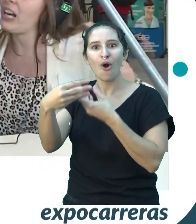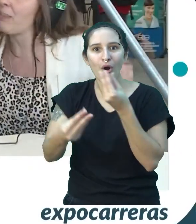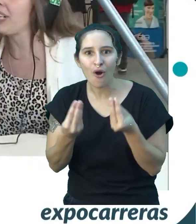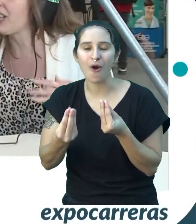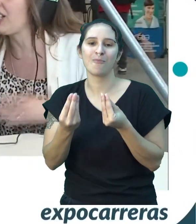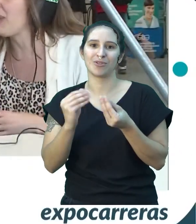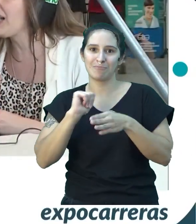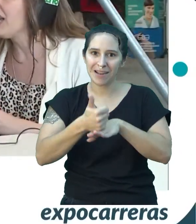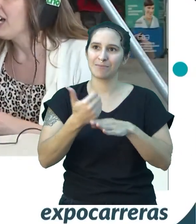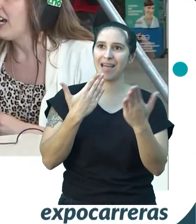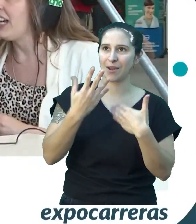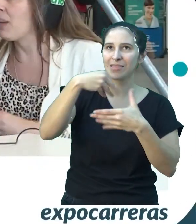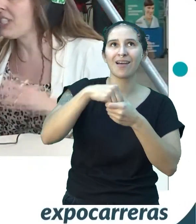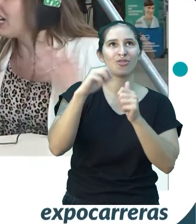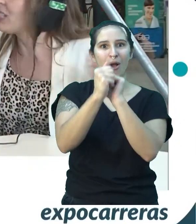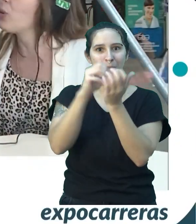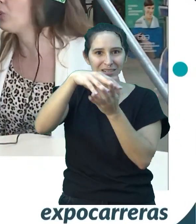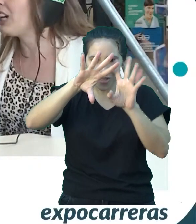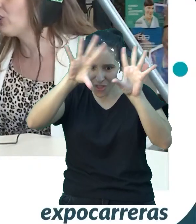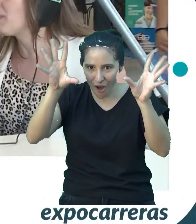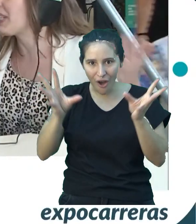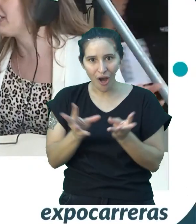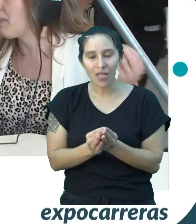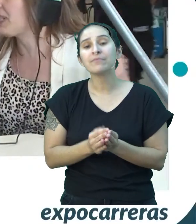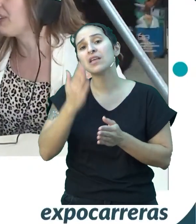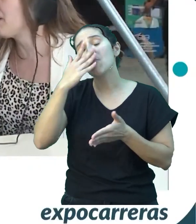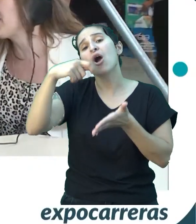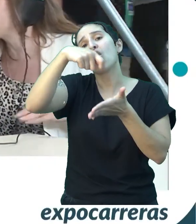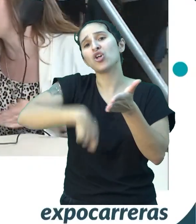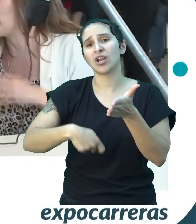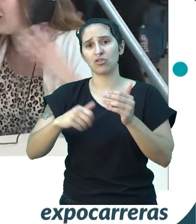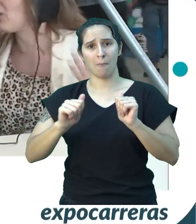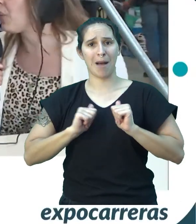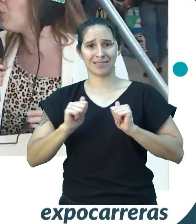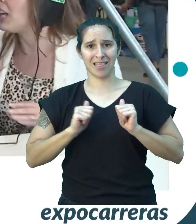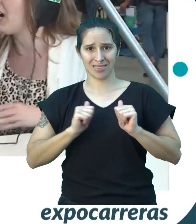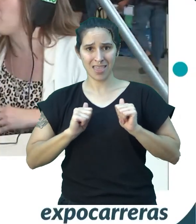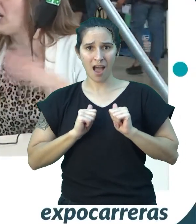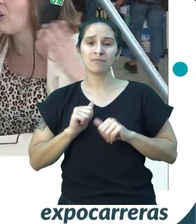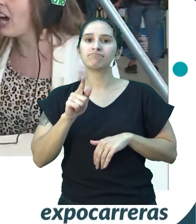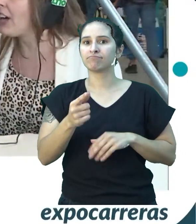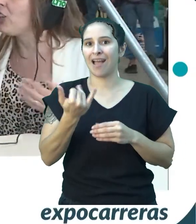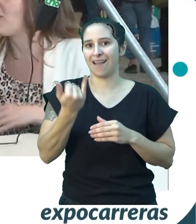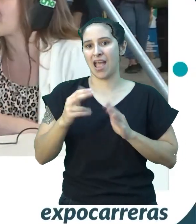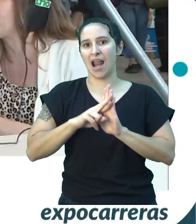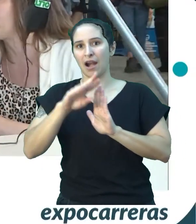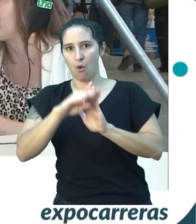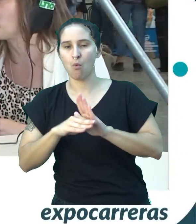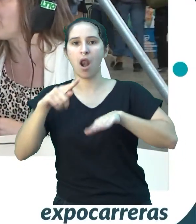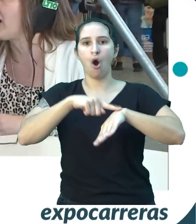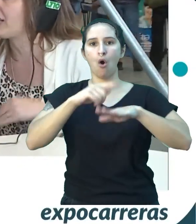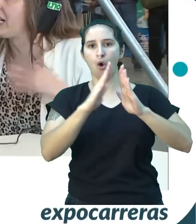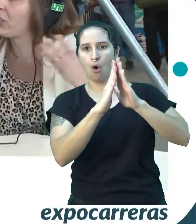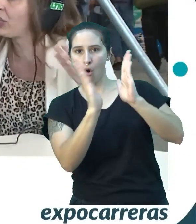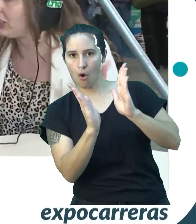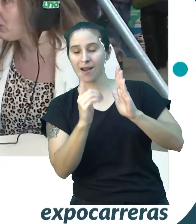en las empresas y demás, y después se les hace un contrato de pasantía específicamente que los regula, digamos, el horario, los pasantes tienen una